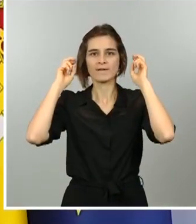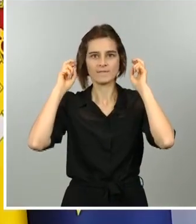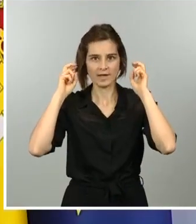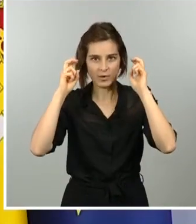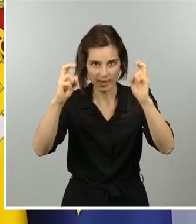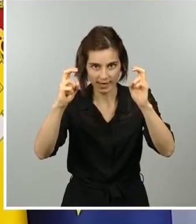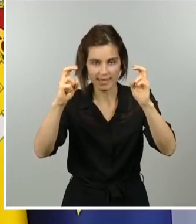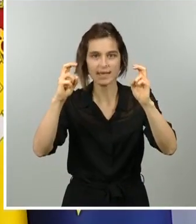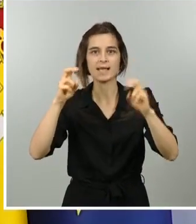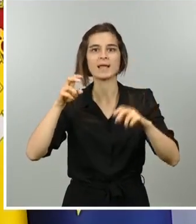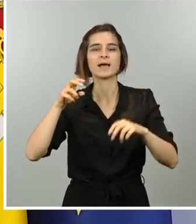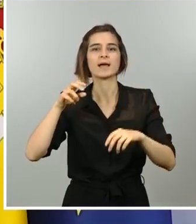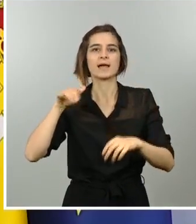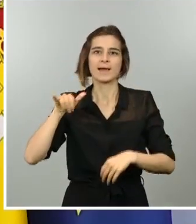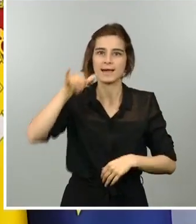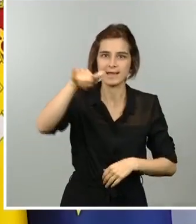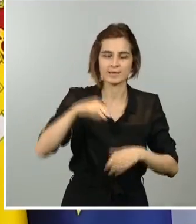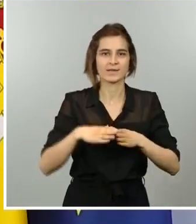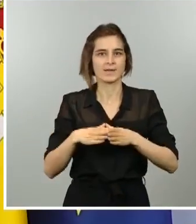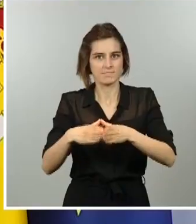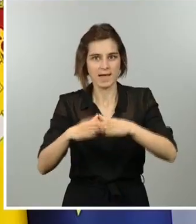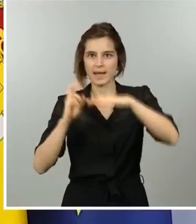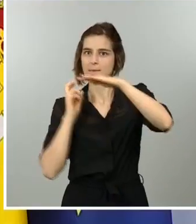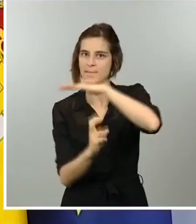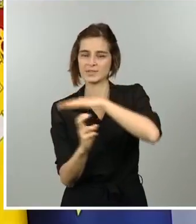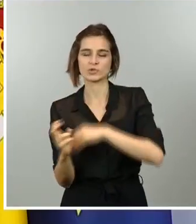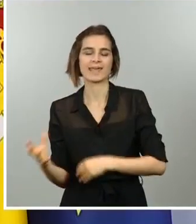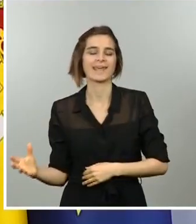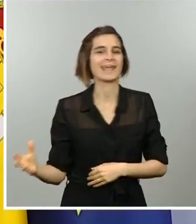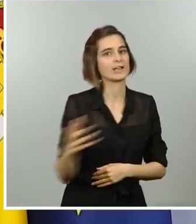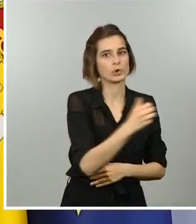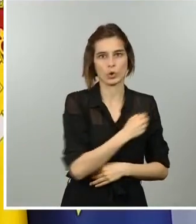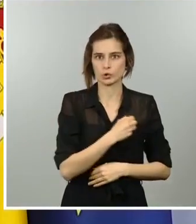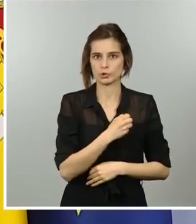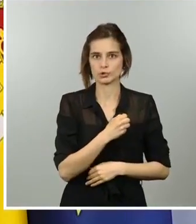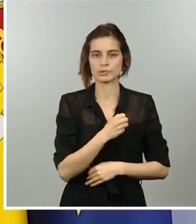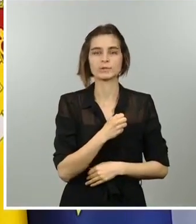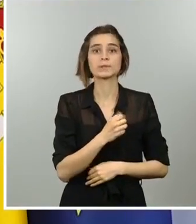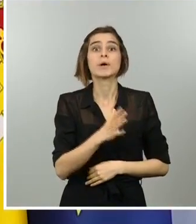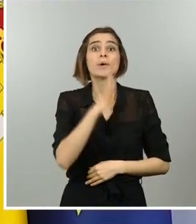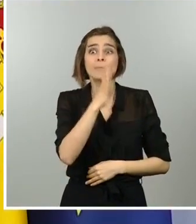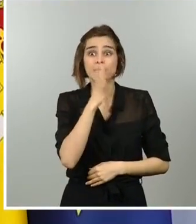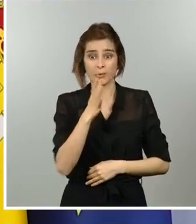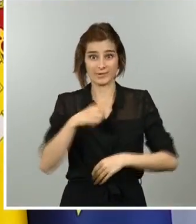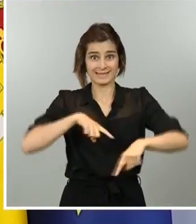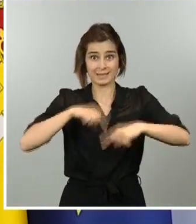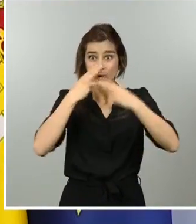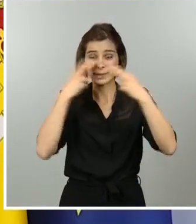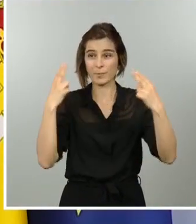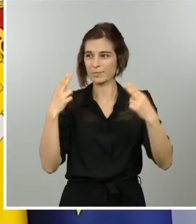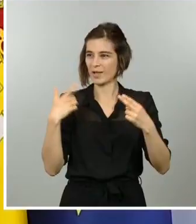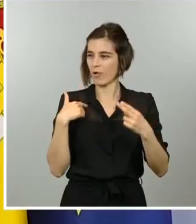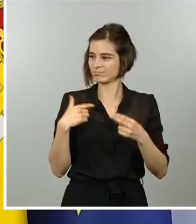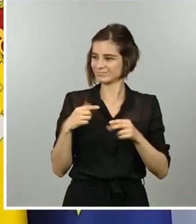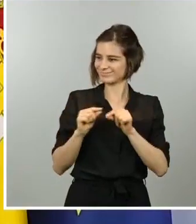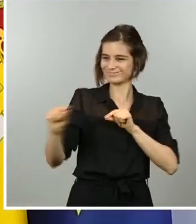medios aéreos y marítimos. Esto es así porque en estos espacios es muy difícil garantizar la distancia interpersonal que